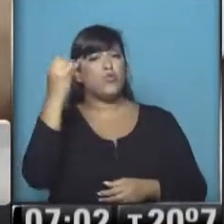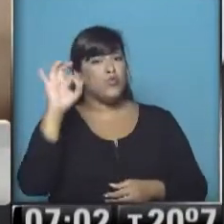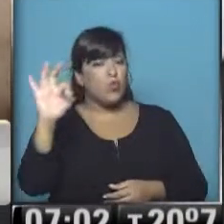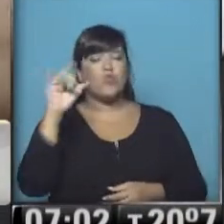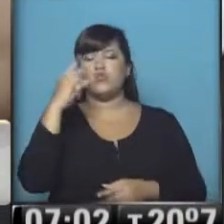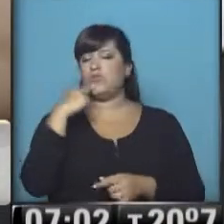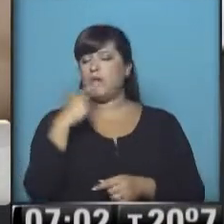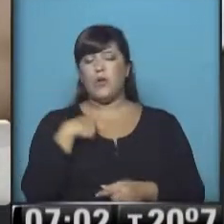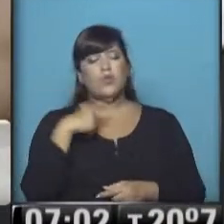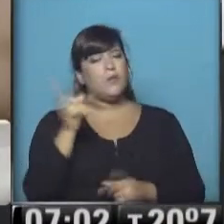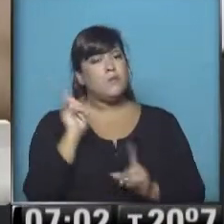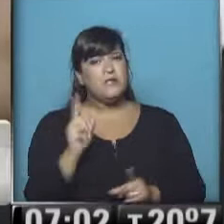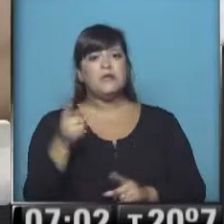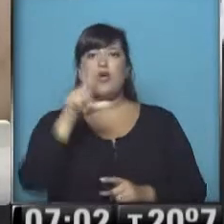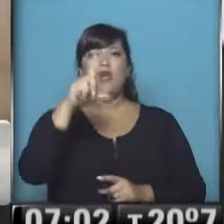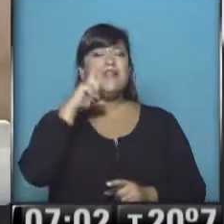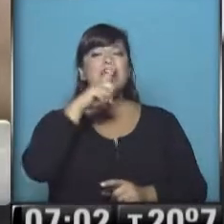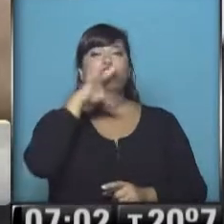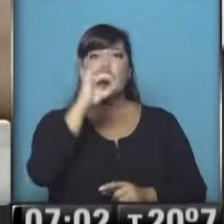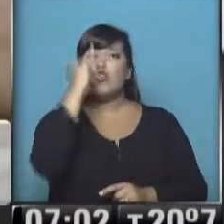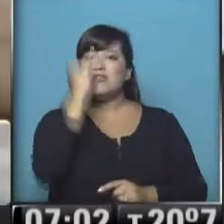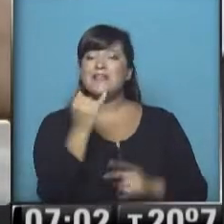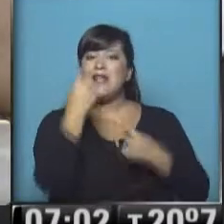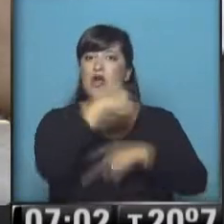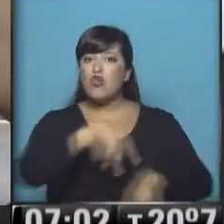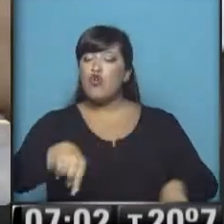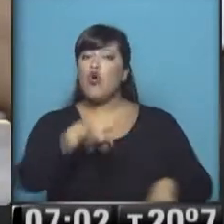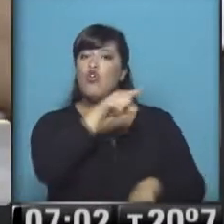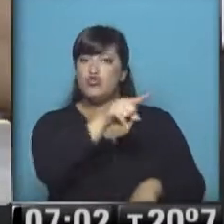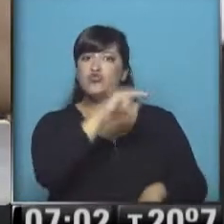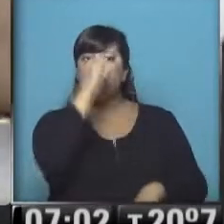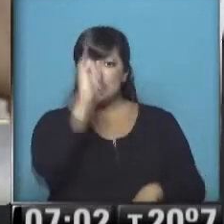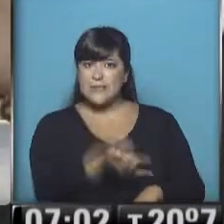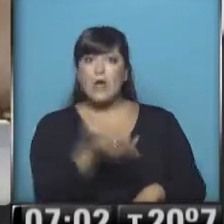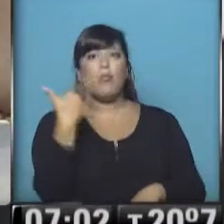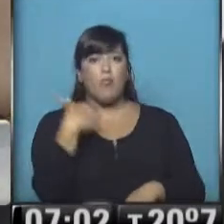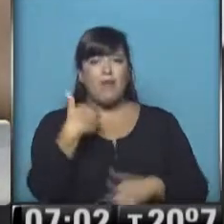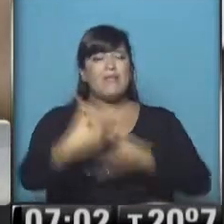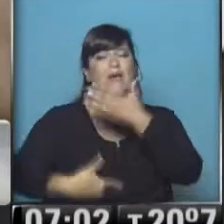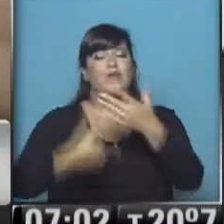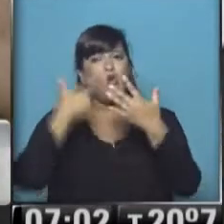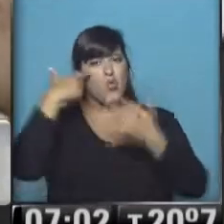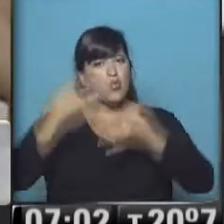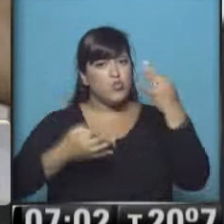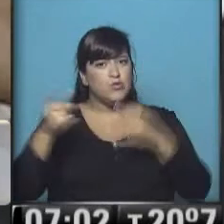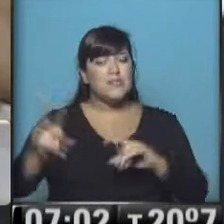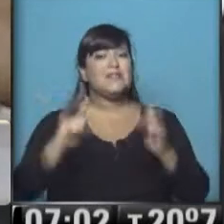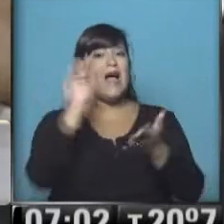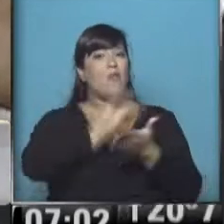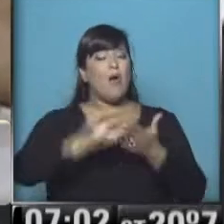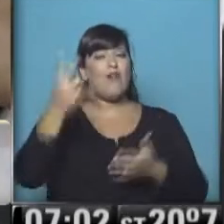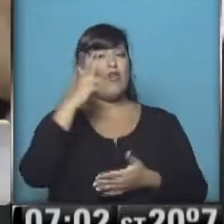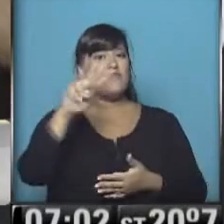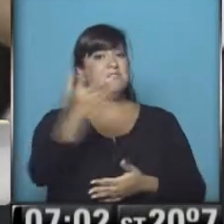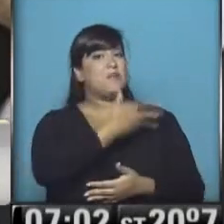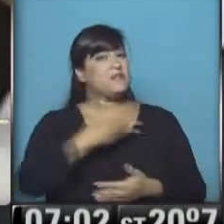Lijo entendió que tenía los elementos suficientes como para dictar el auto de procesamiento. Y los abogados del vicepresidente entendieron